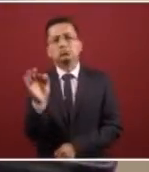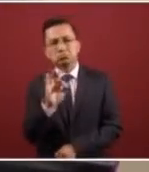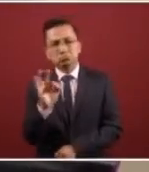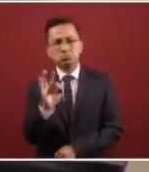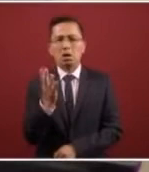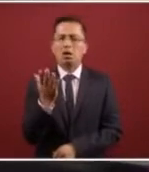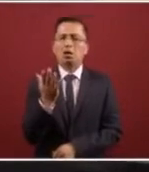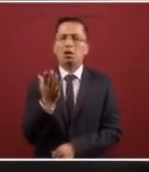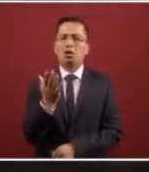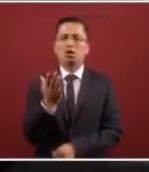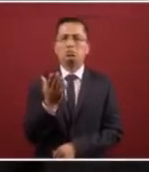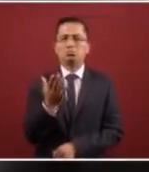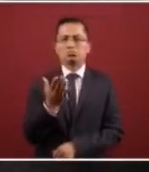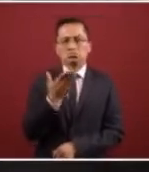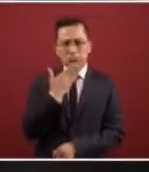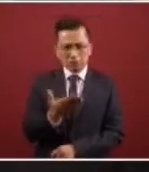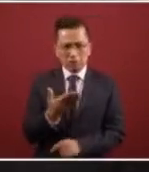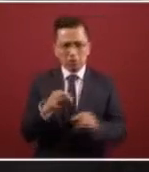importante